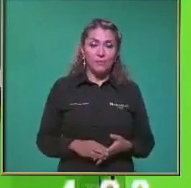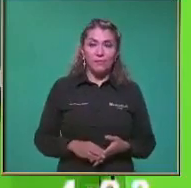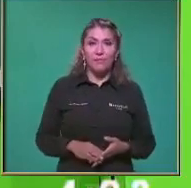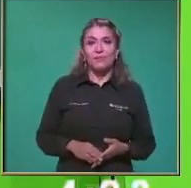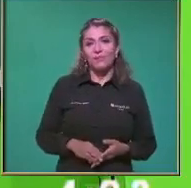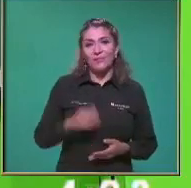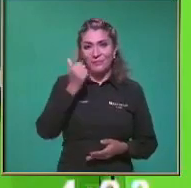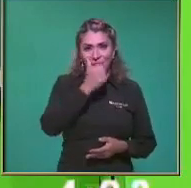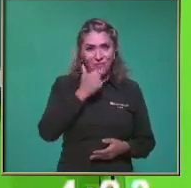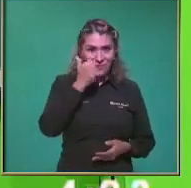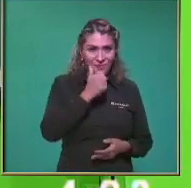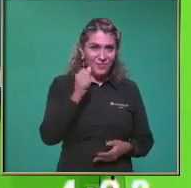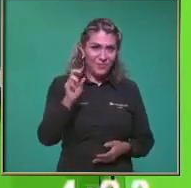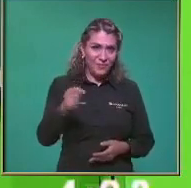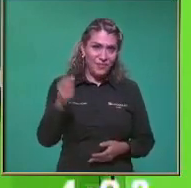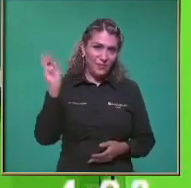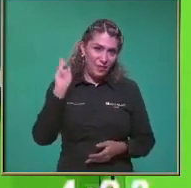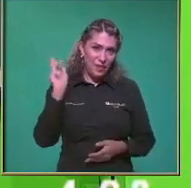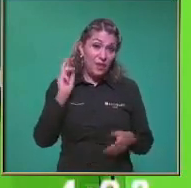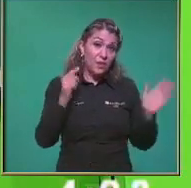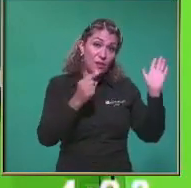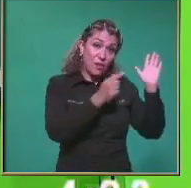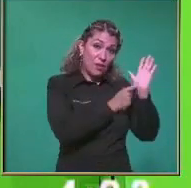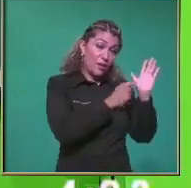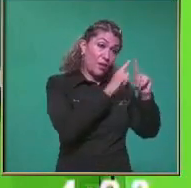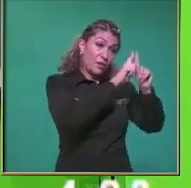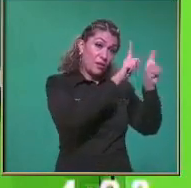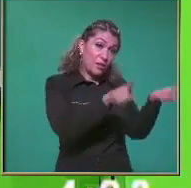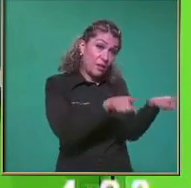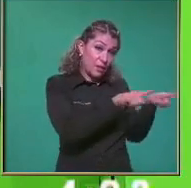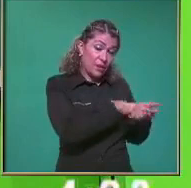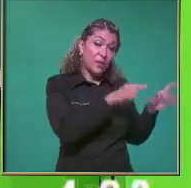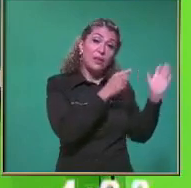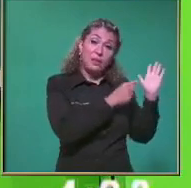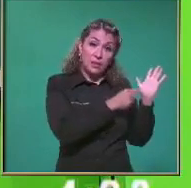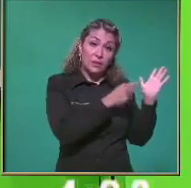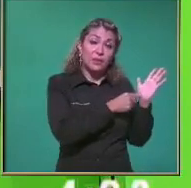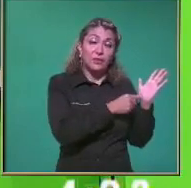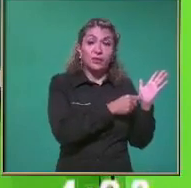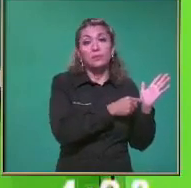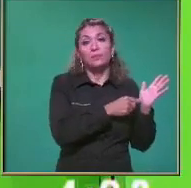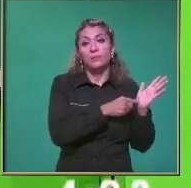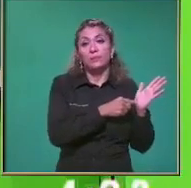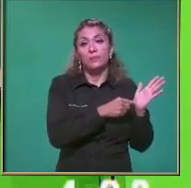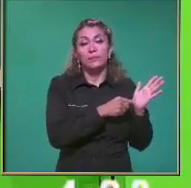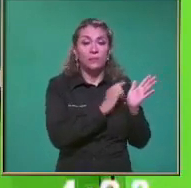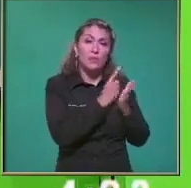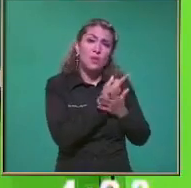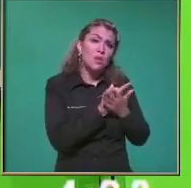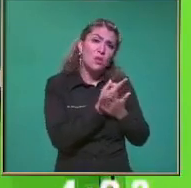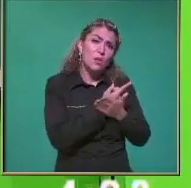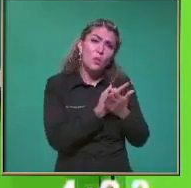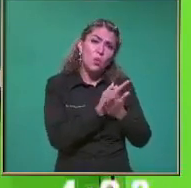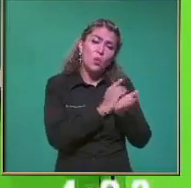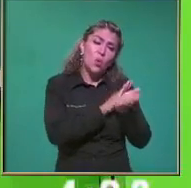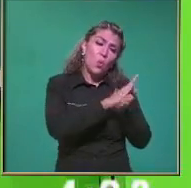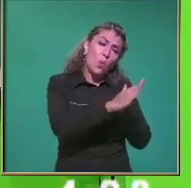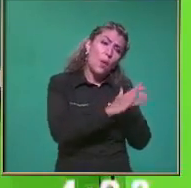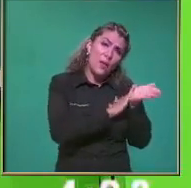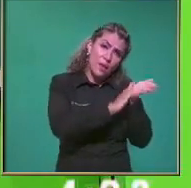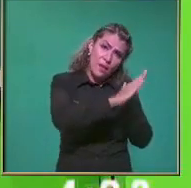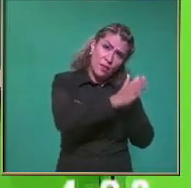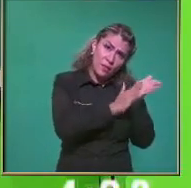de radio, tengo un rectángulo. Ese rectángulo está completamente dibujado, relleno.